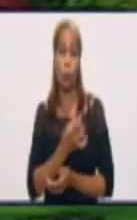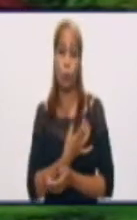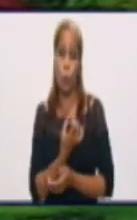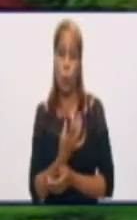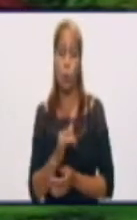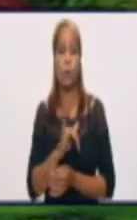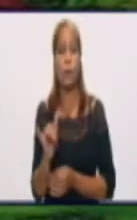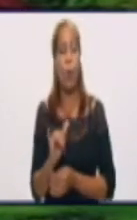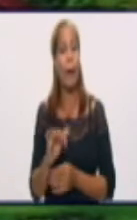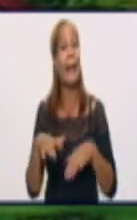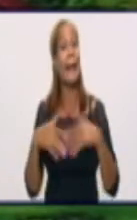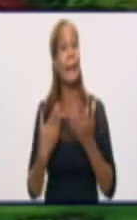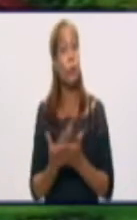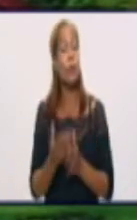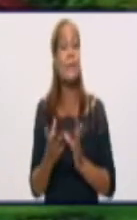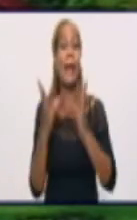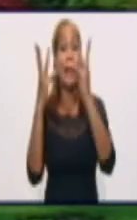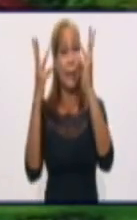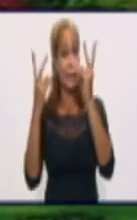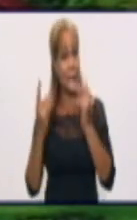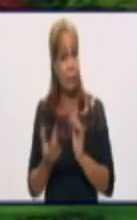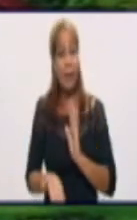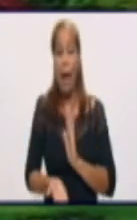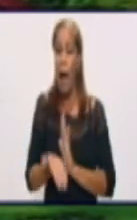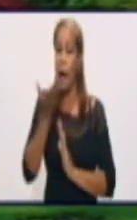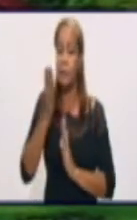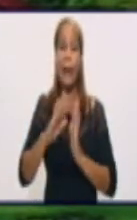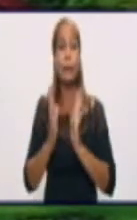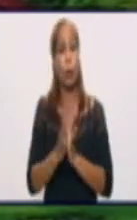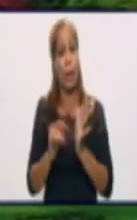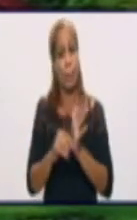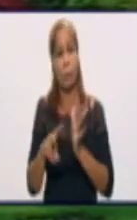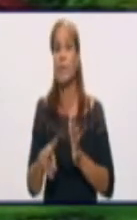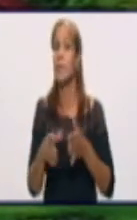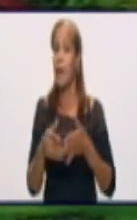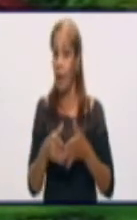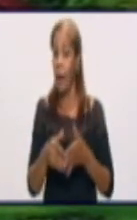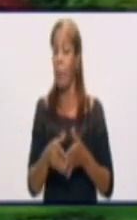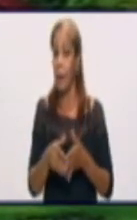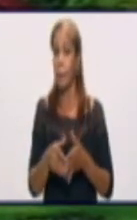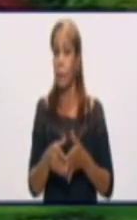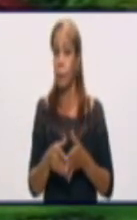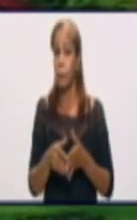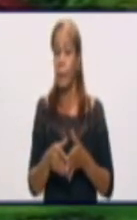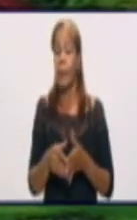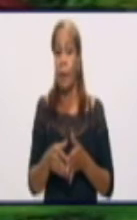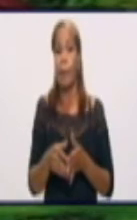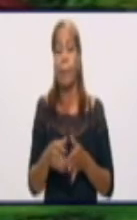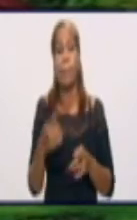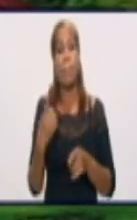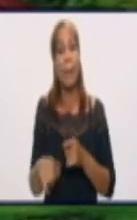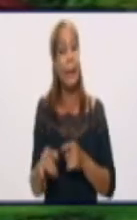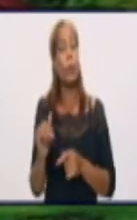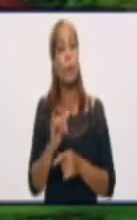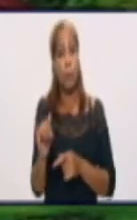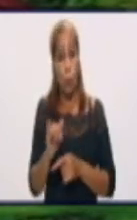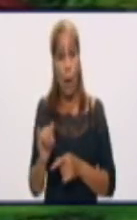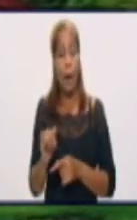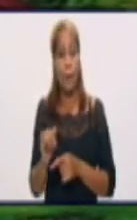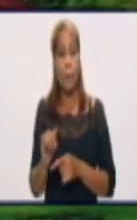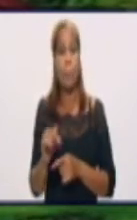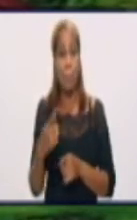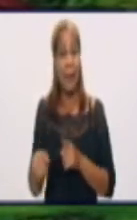cifras siguen siendo elevadas en la provincia, aun cuando Granma no es de las provincias que mayor cantidad de casos está reportando, pero